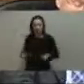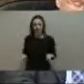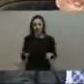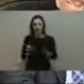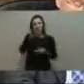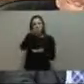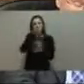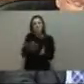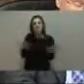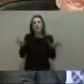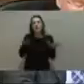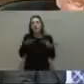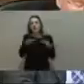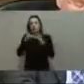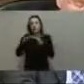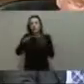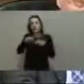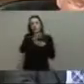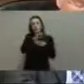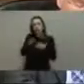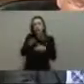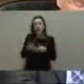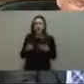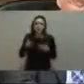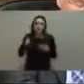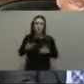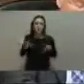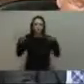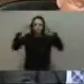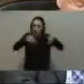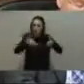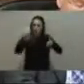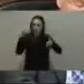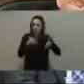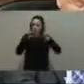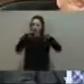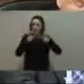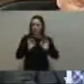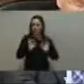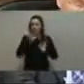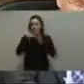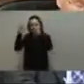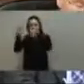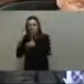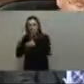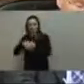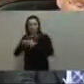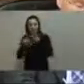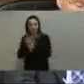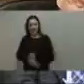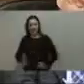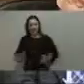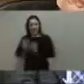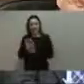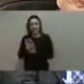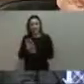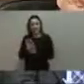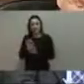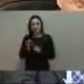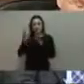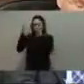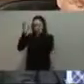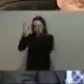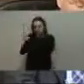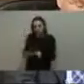Partido Popular tiene que tomar la iniciativa en este asunto, porque usted ni está ni se la espera. Lo mismo que su Gobierno,